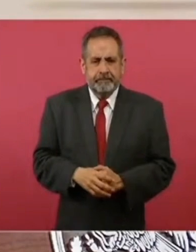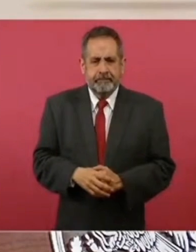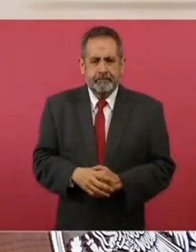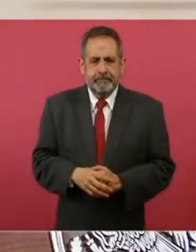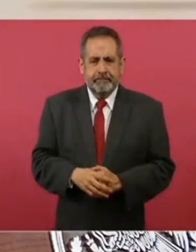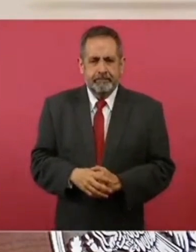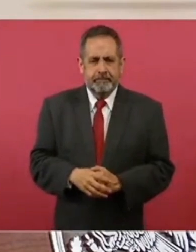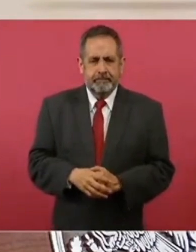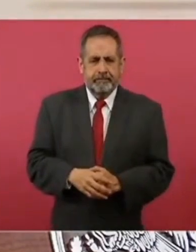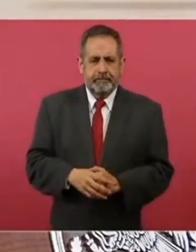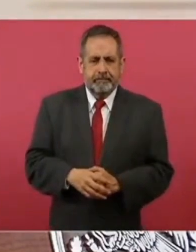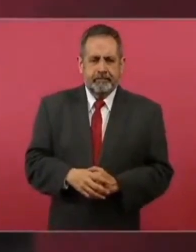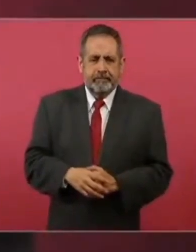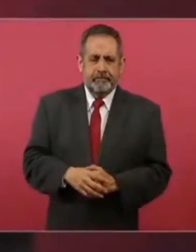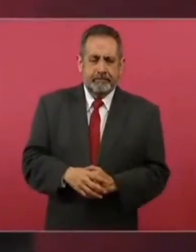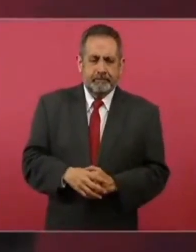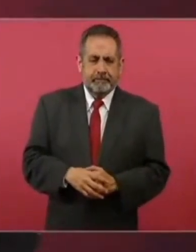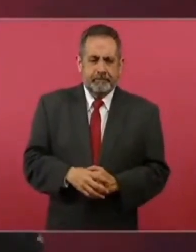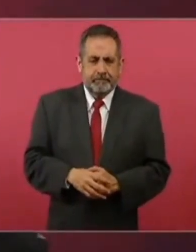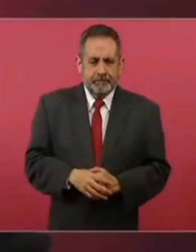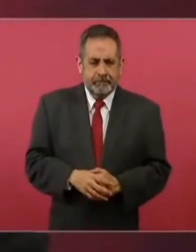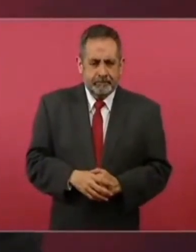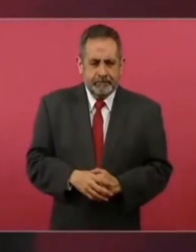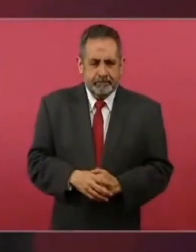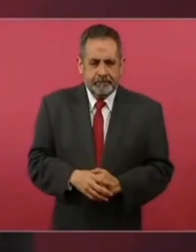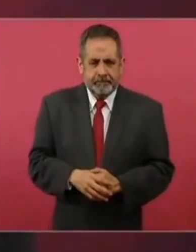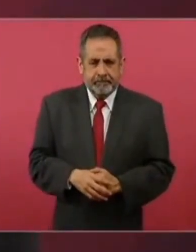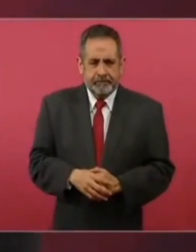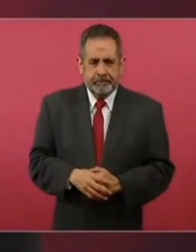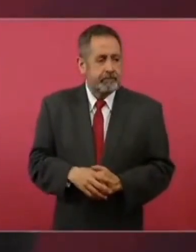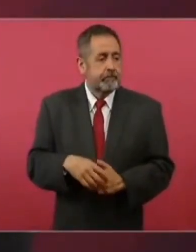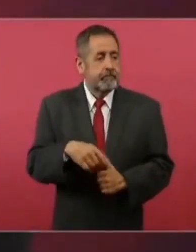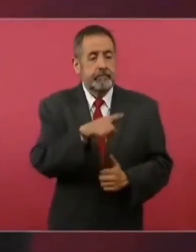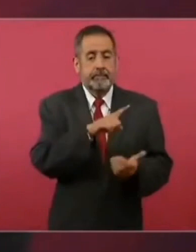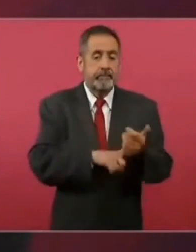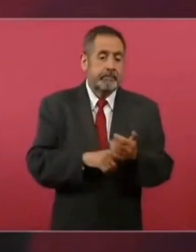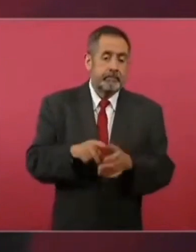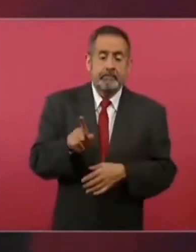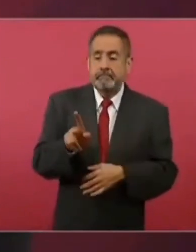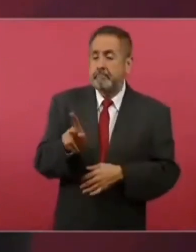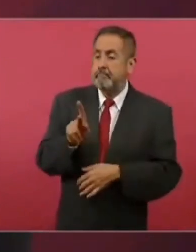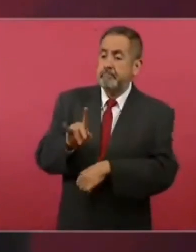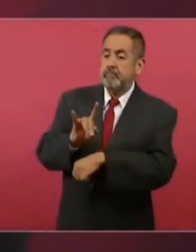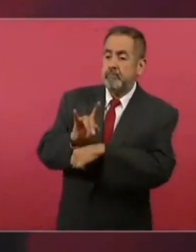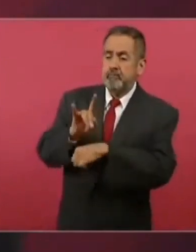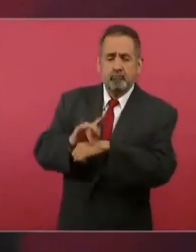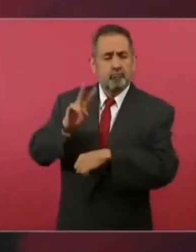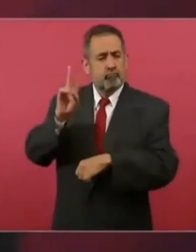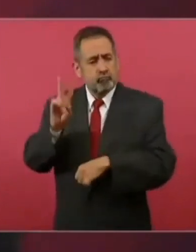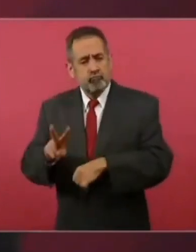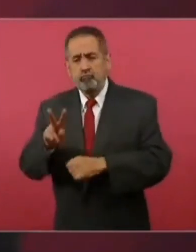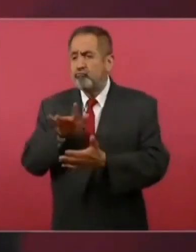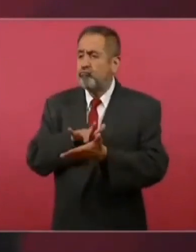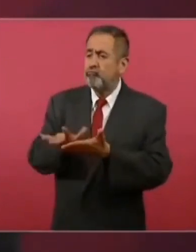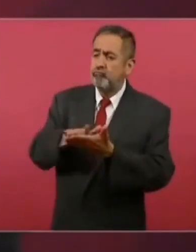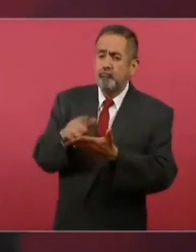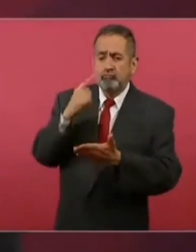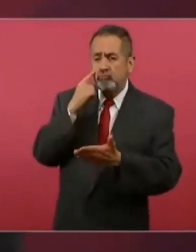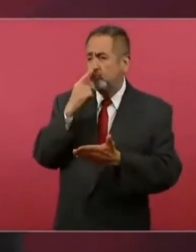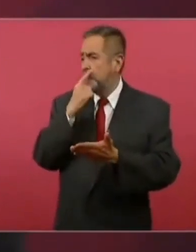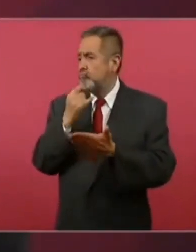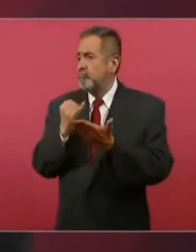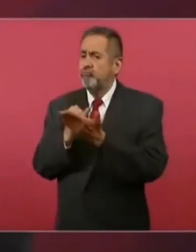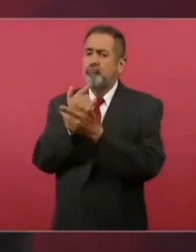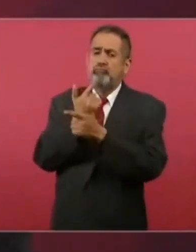Se hacen pasar por demócratas